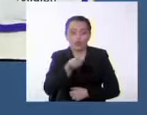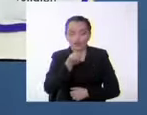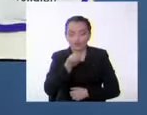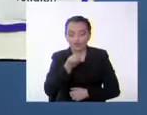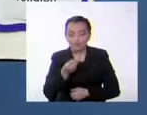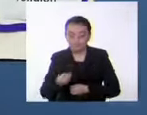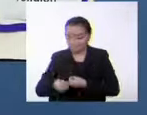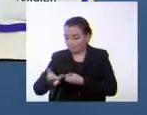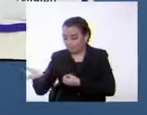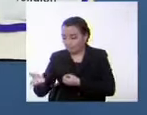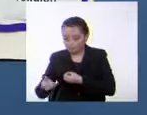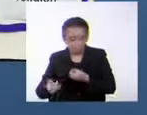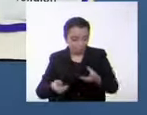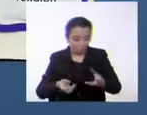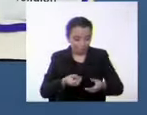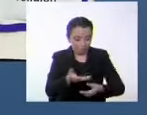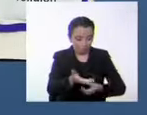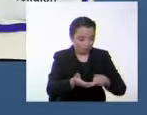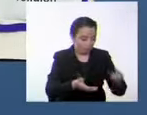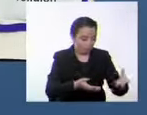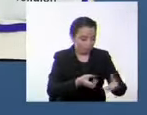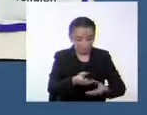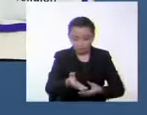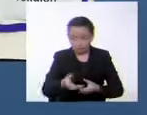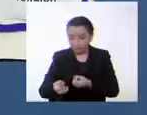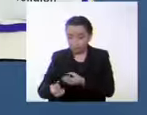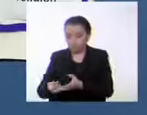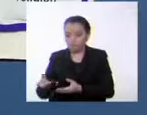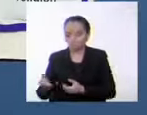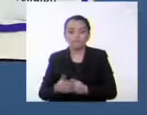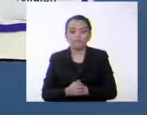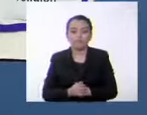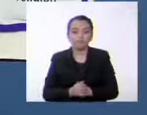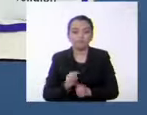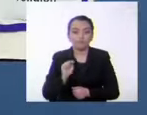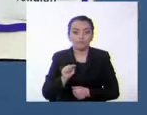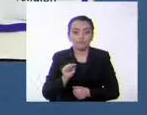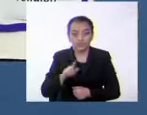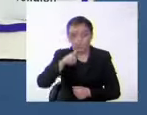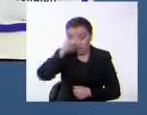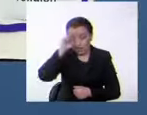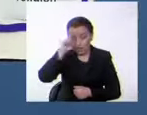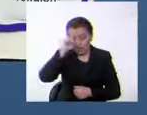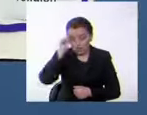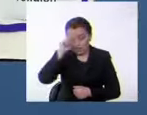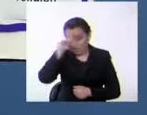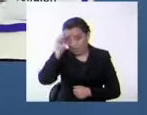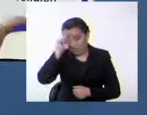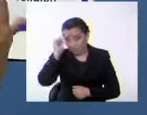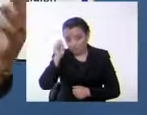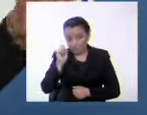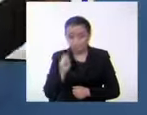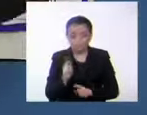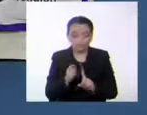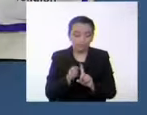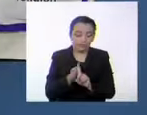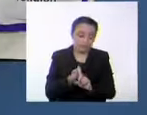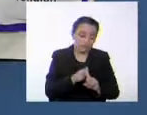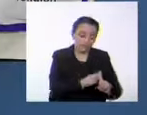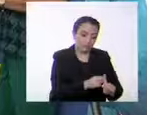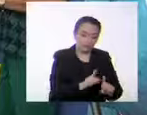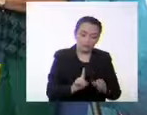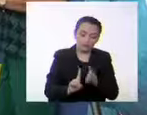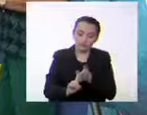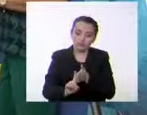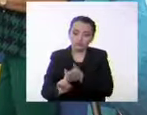¿verdad?, con un español específico, y este trabajaba para él. Entonces eso se conoce como encomienda. Entonces la